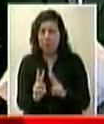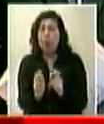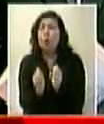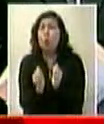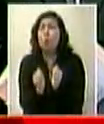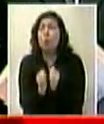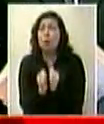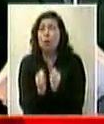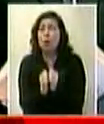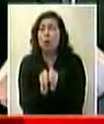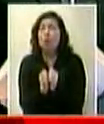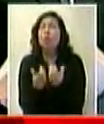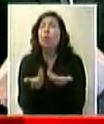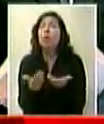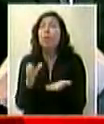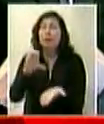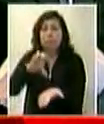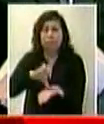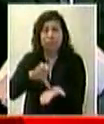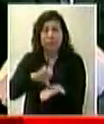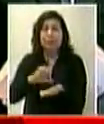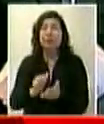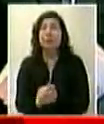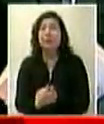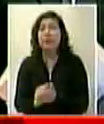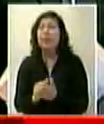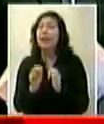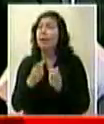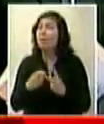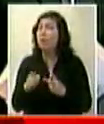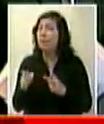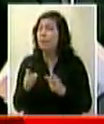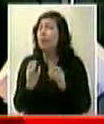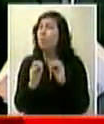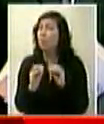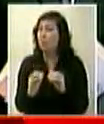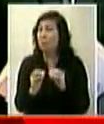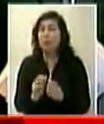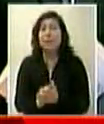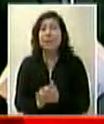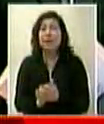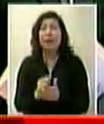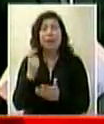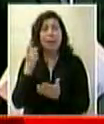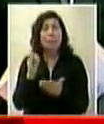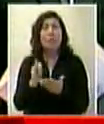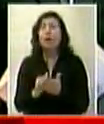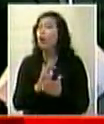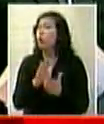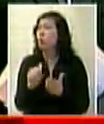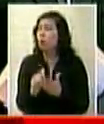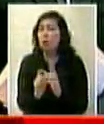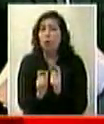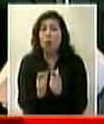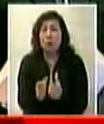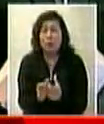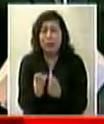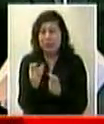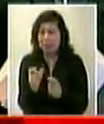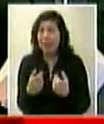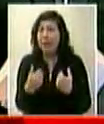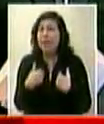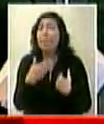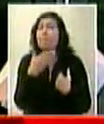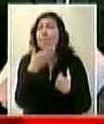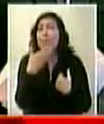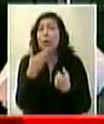con la ubicación de esos congresistas que han lanzado esta propuesta. Creemos que todos los congresistas de la República tenemos que